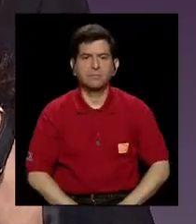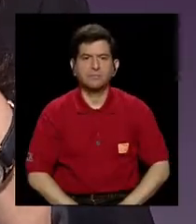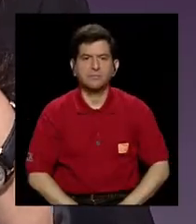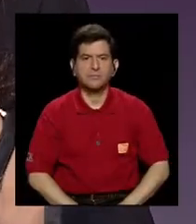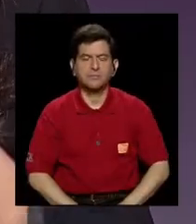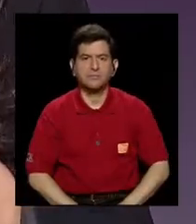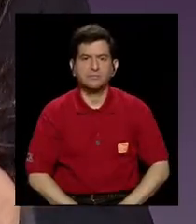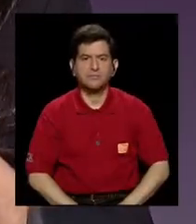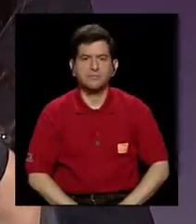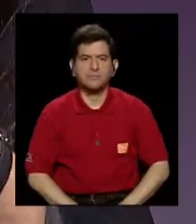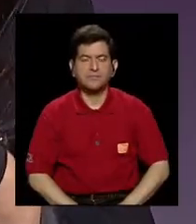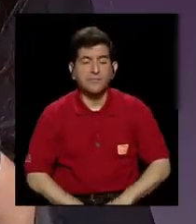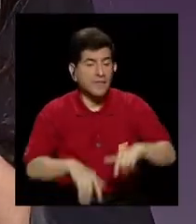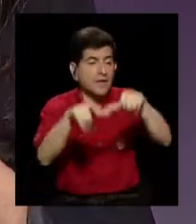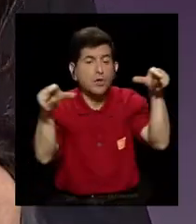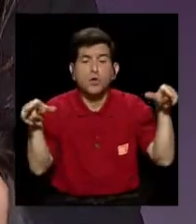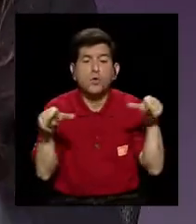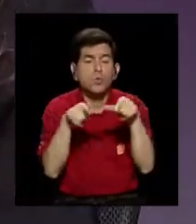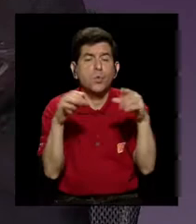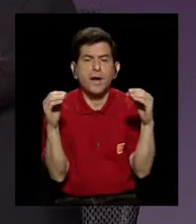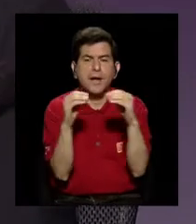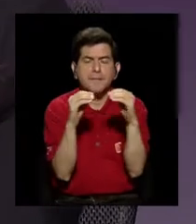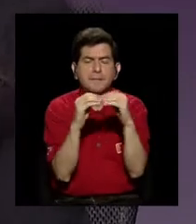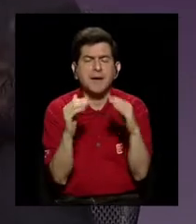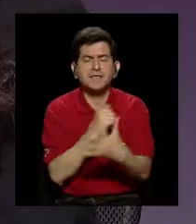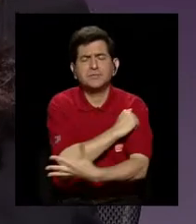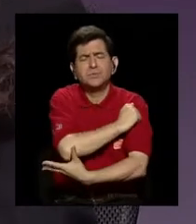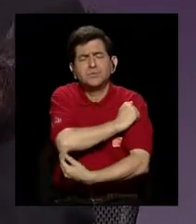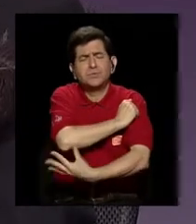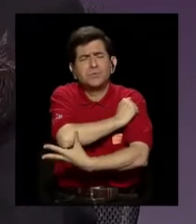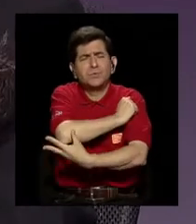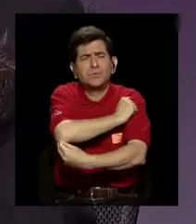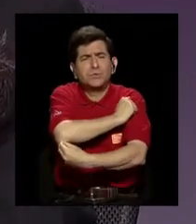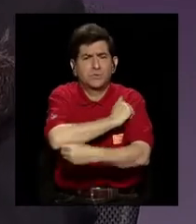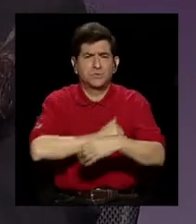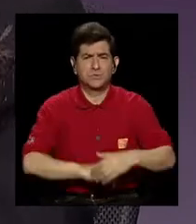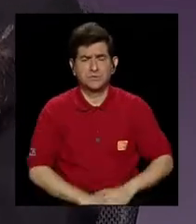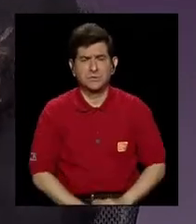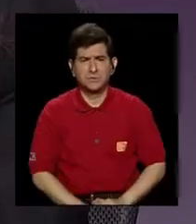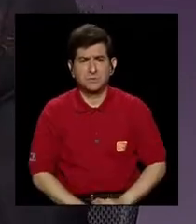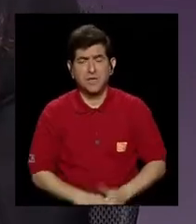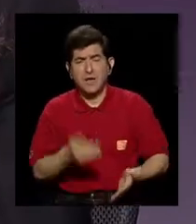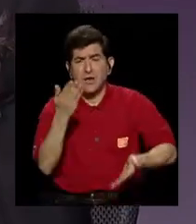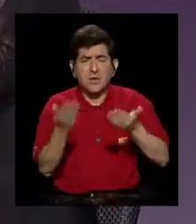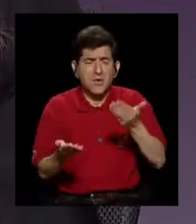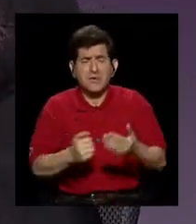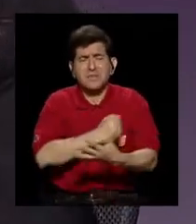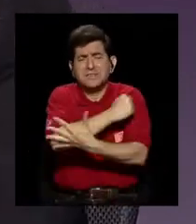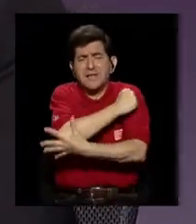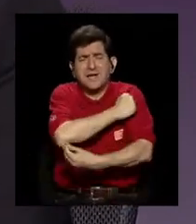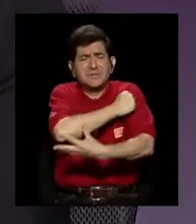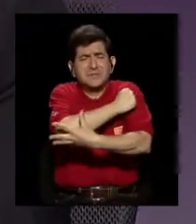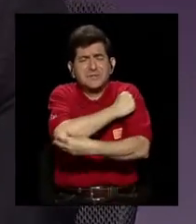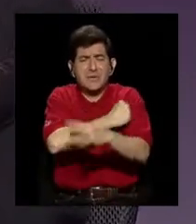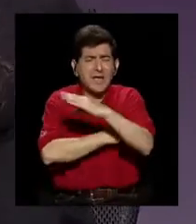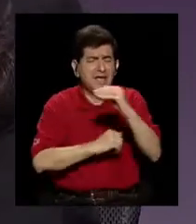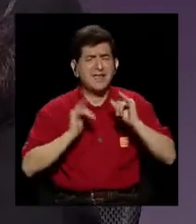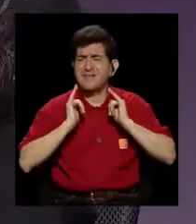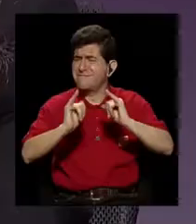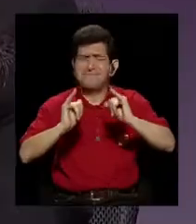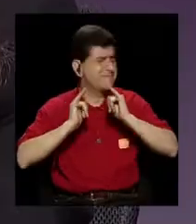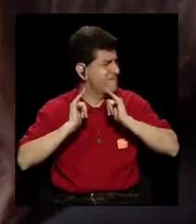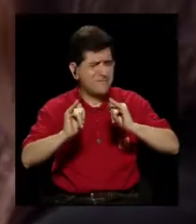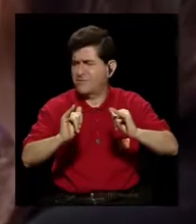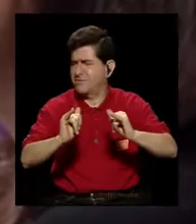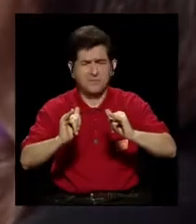en aquellos lugares donde hay mayor pobreza, ¿verdad? Sí. Donde hay mayor pobreza, donde hay mayor